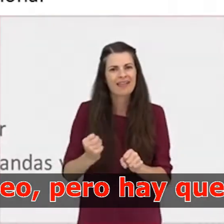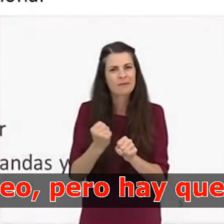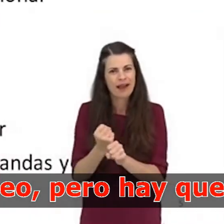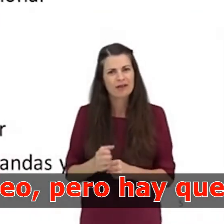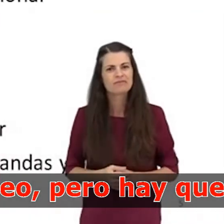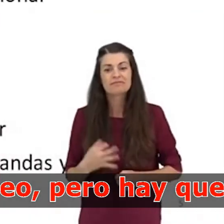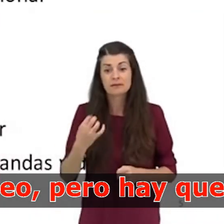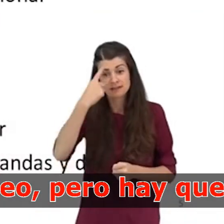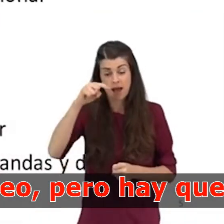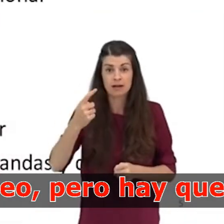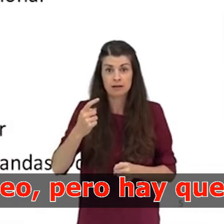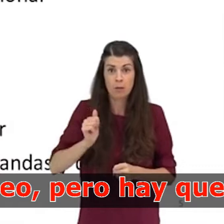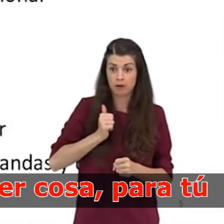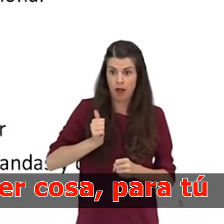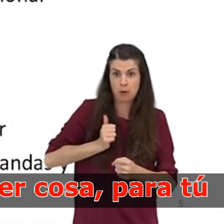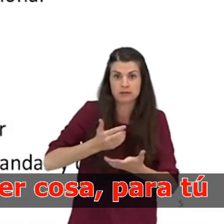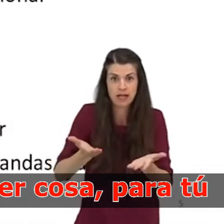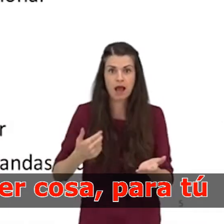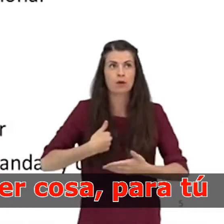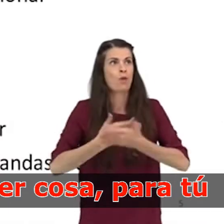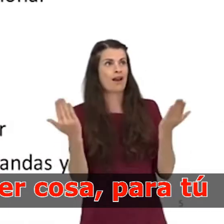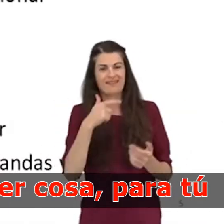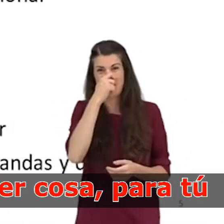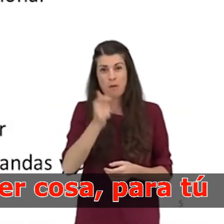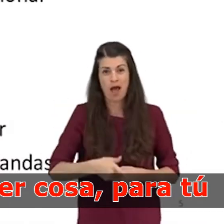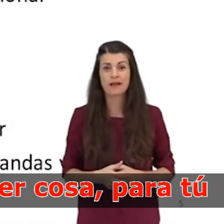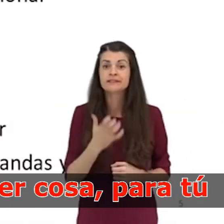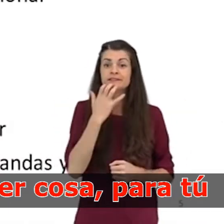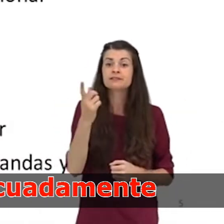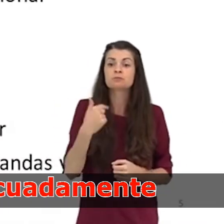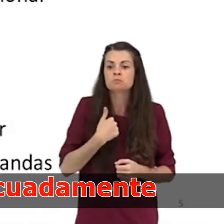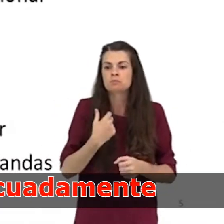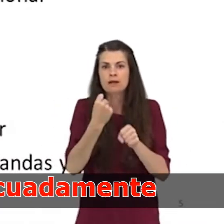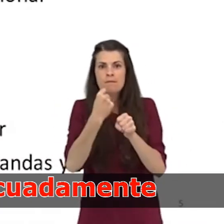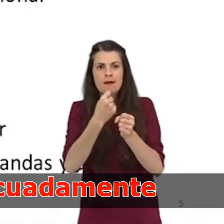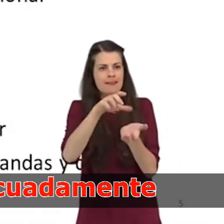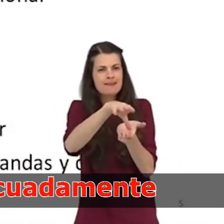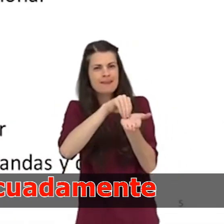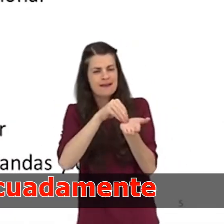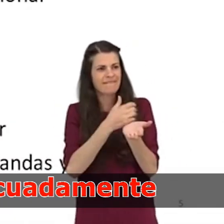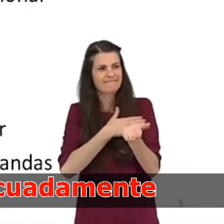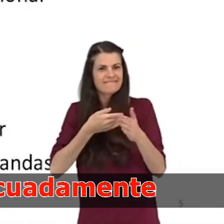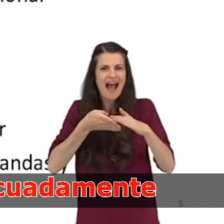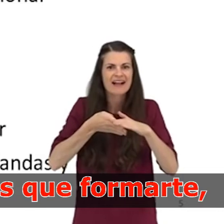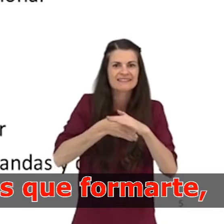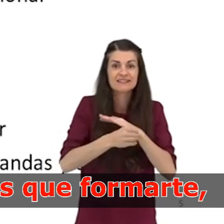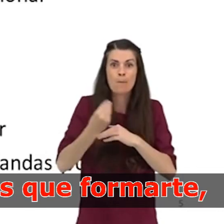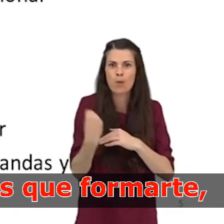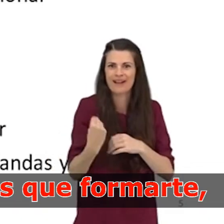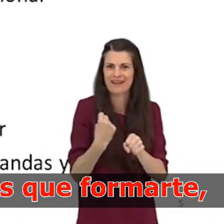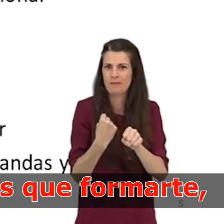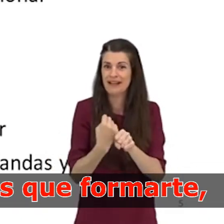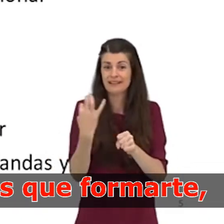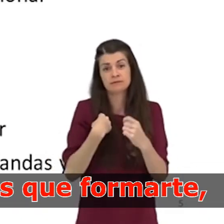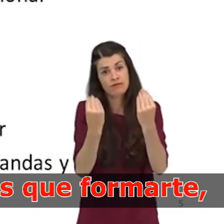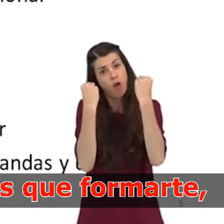diferentes oportunidades de empleo, pero hay que saber aprovecharlas, no vale cualquier cosa. Para tú poder utilizar el empleo adecuadamente y tener